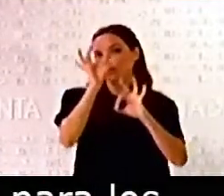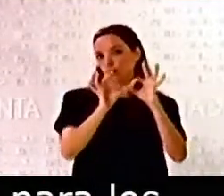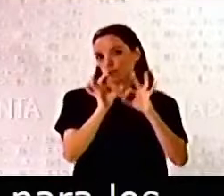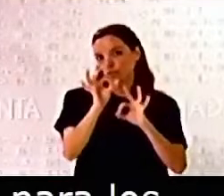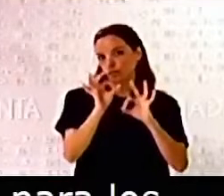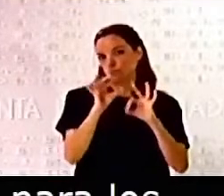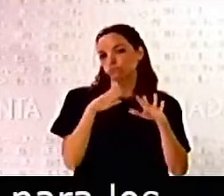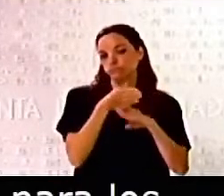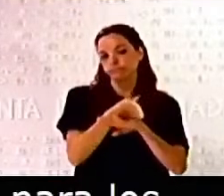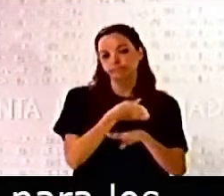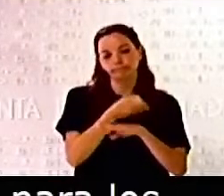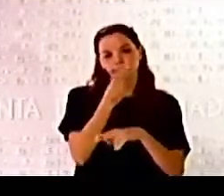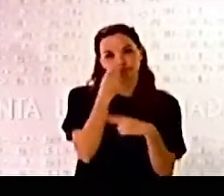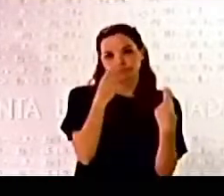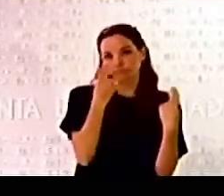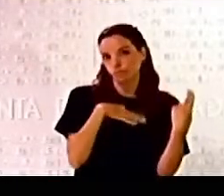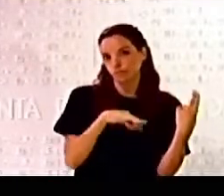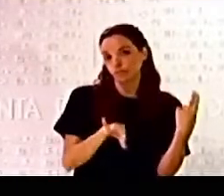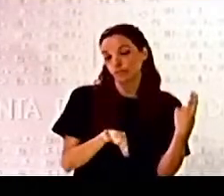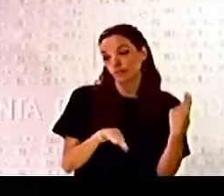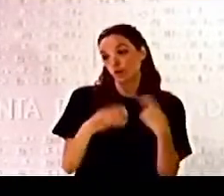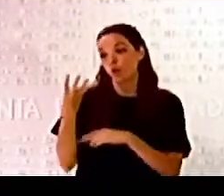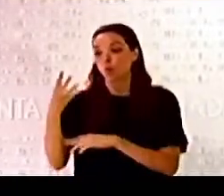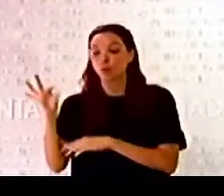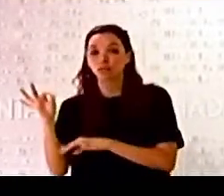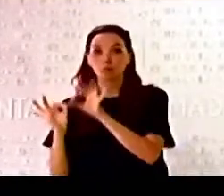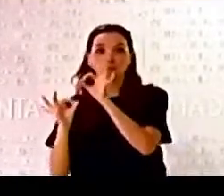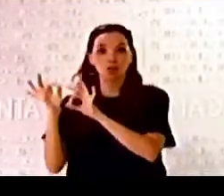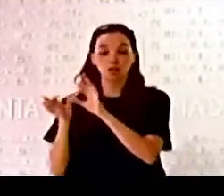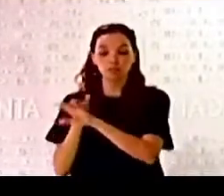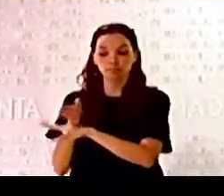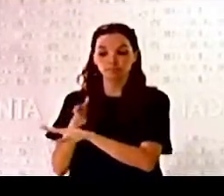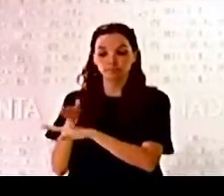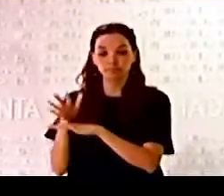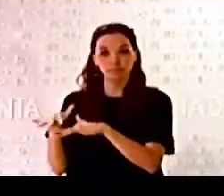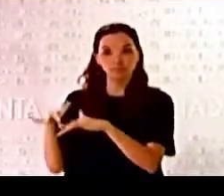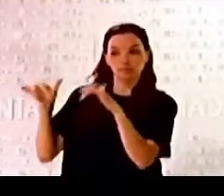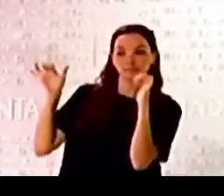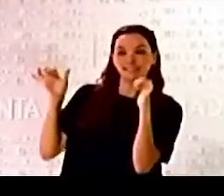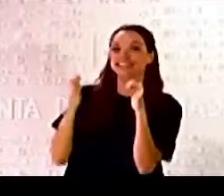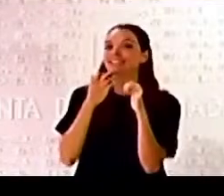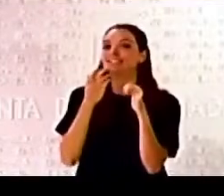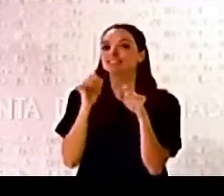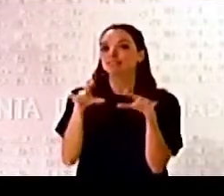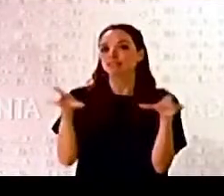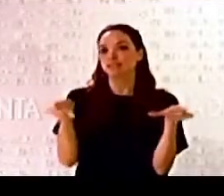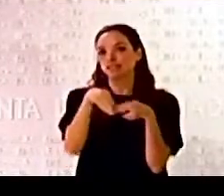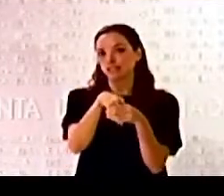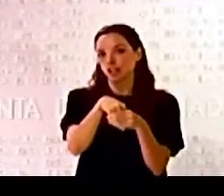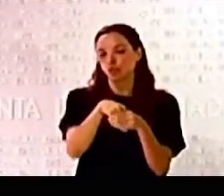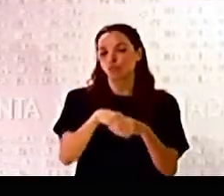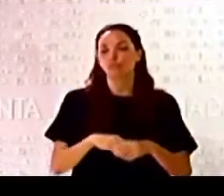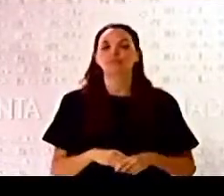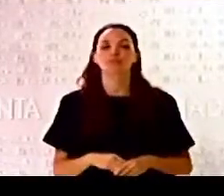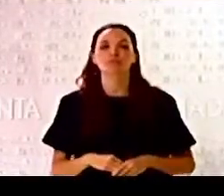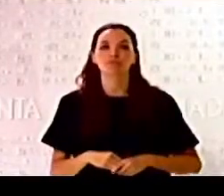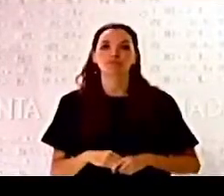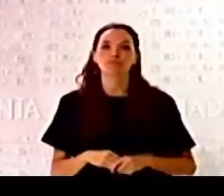y del 40% para los deportes que se celebran en interior.